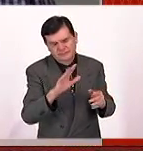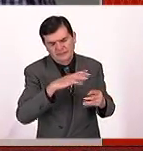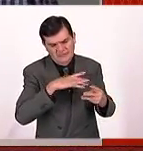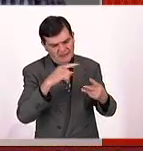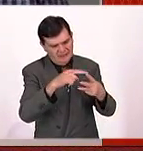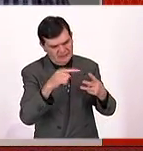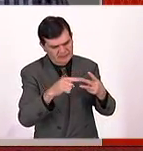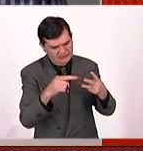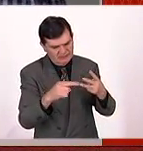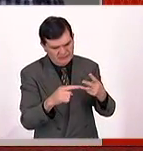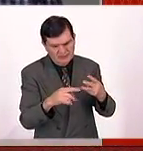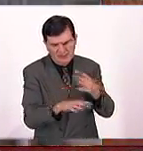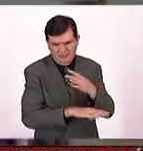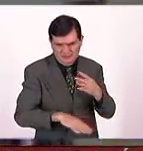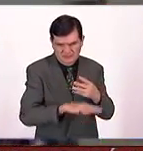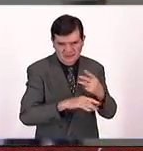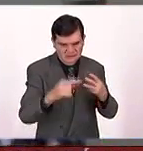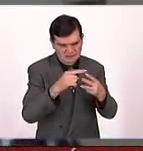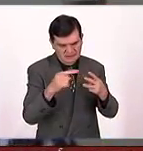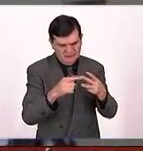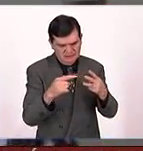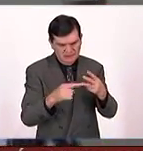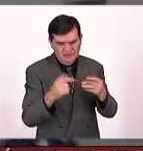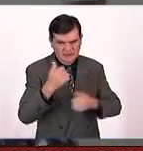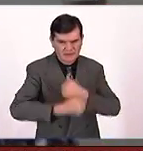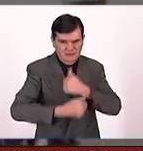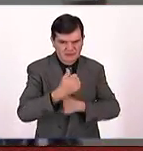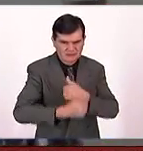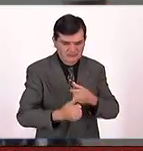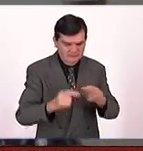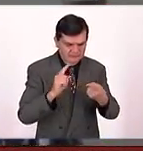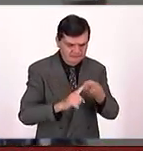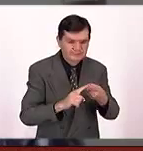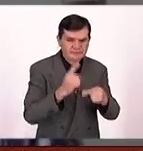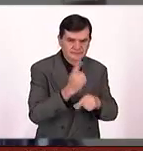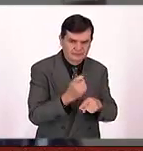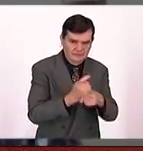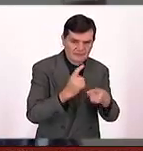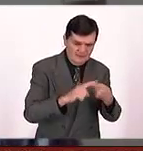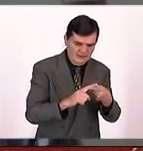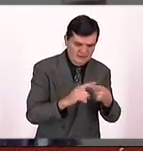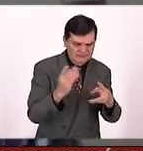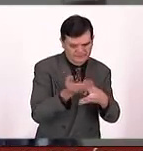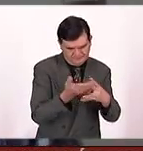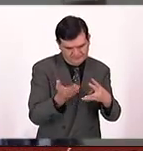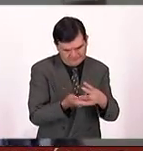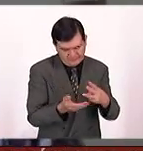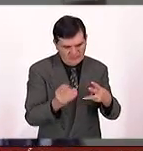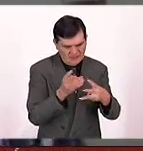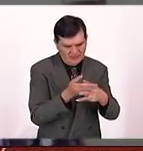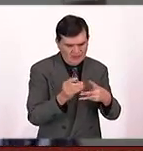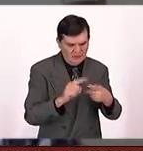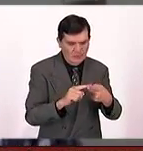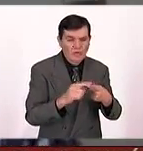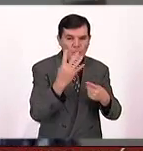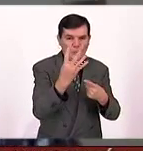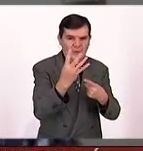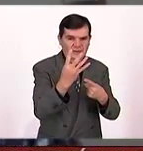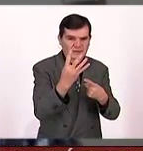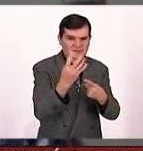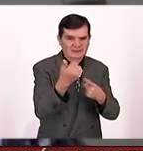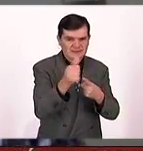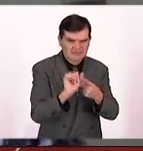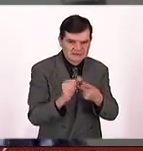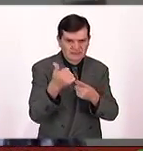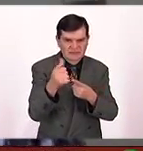Hay tres etapas básicas a lo largo de esta carrera. La primera de ellas, que abarca los primeros 4 semestres,